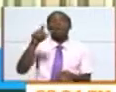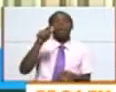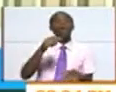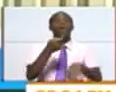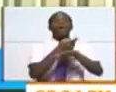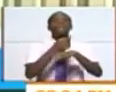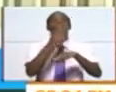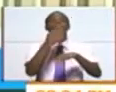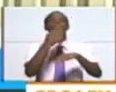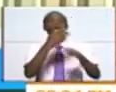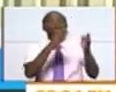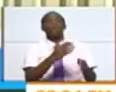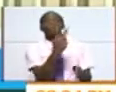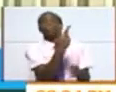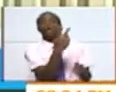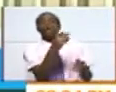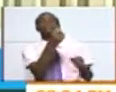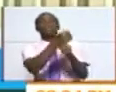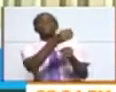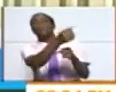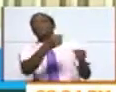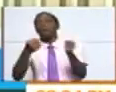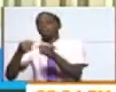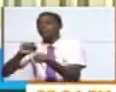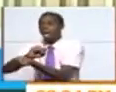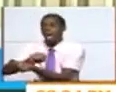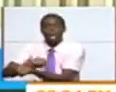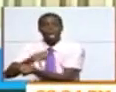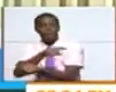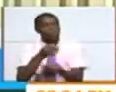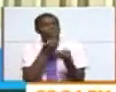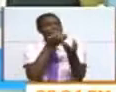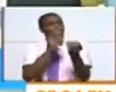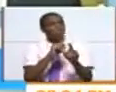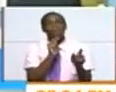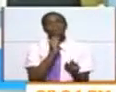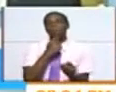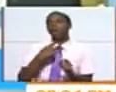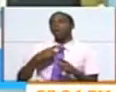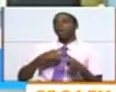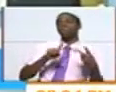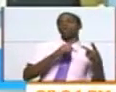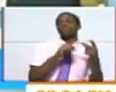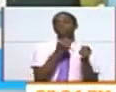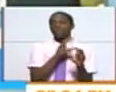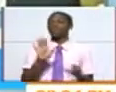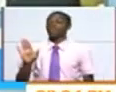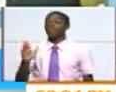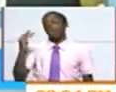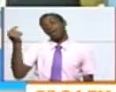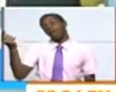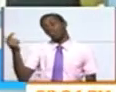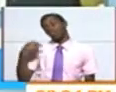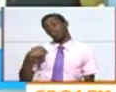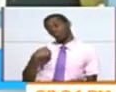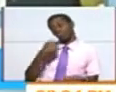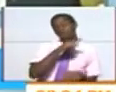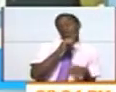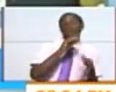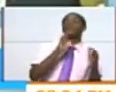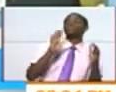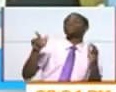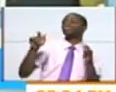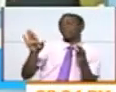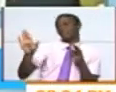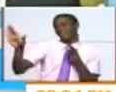que han sido torturados y atados a un árbol. Señor Couso, usted está en Bruselas y yo estoy en Berlín. Entonces,